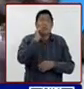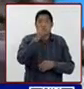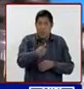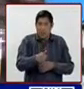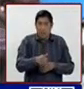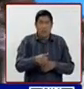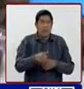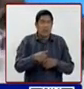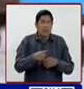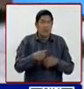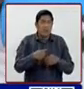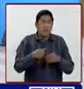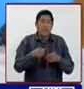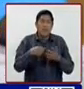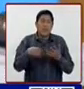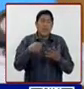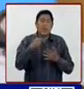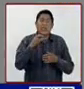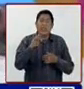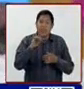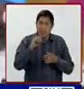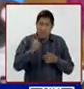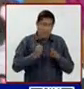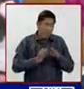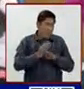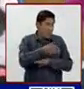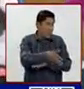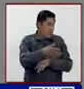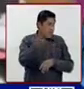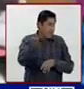el Reventón, en la Entre Ríos, frente al...